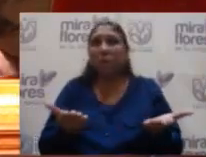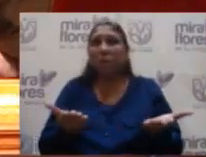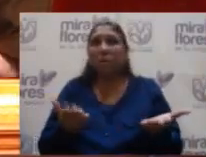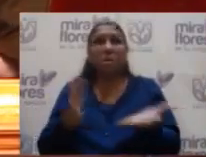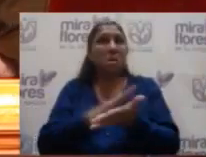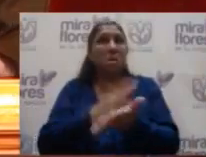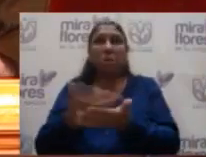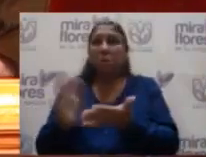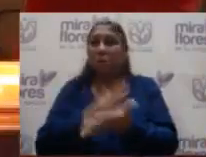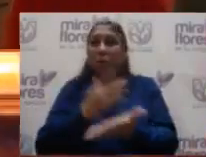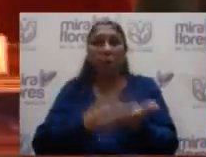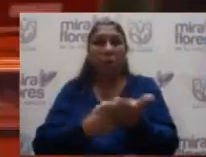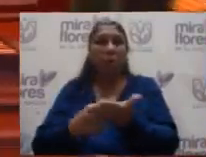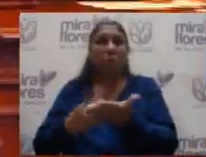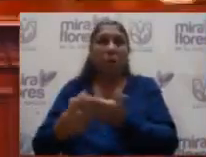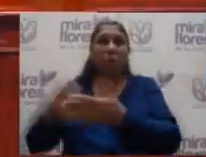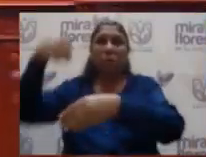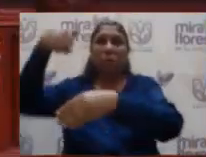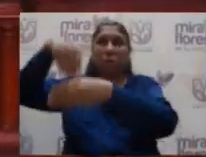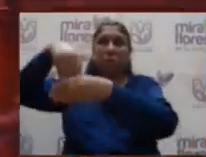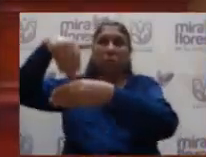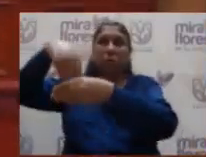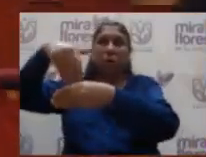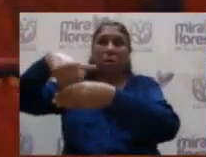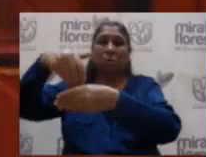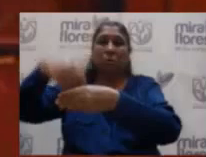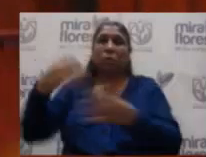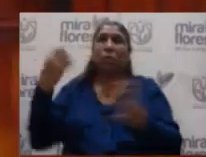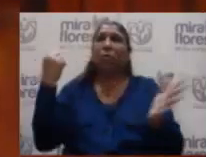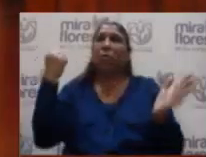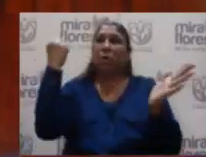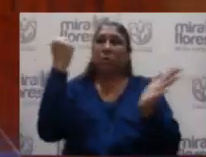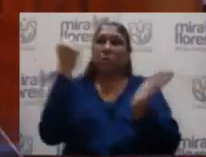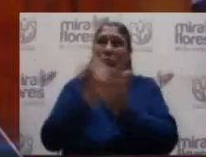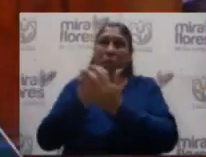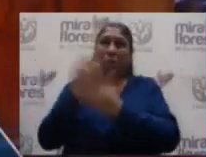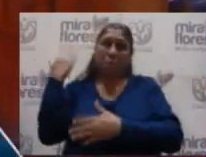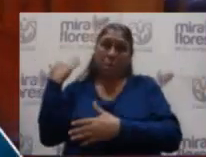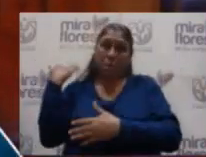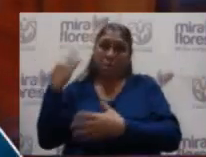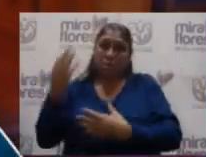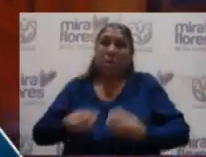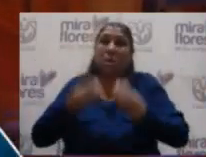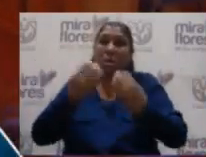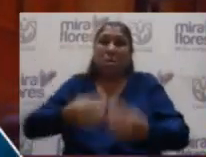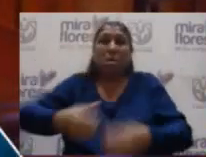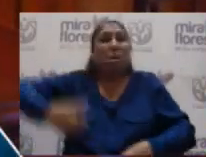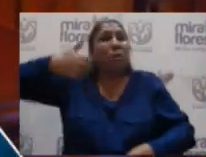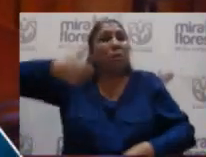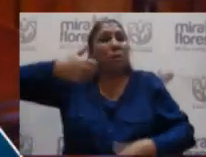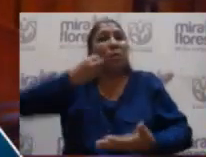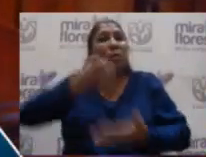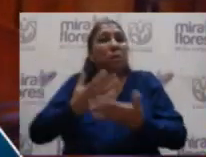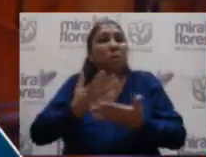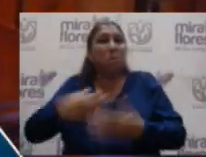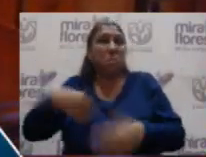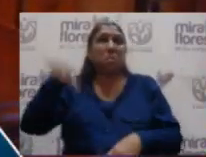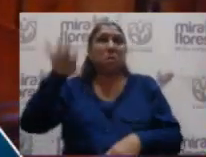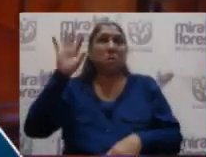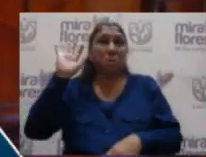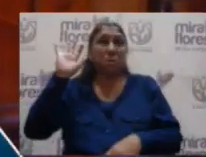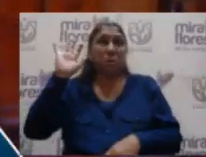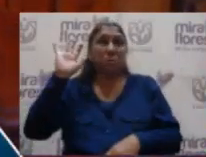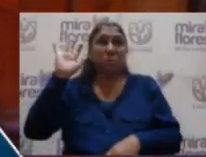Si no hay debate, procederemos a votar. Esto viene con un dictamen favorable. Aquellos miembros del Consejo que estén a favor, señores, expresarlo en señal de